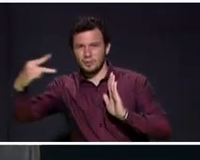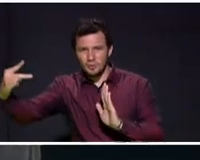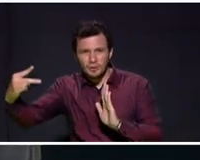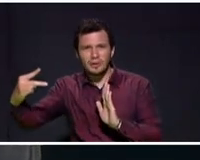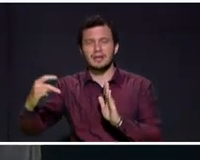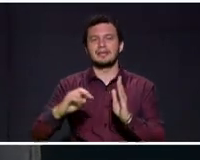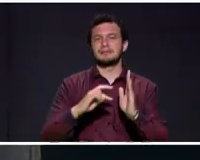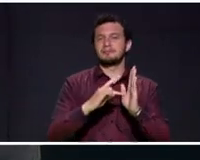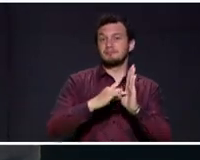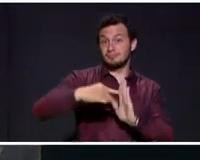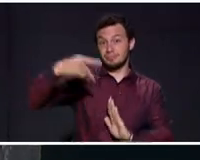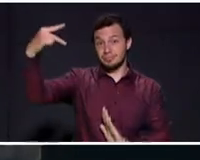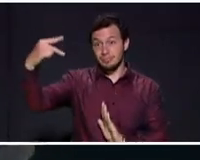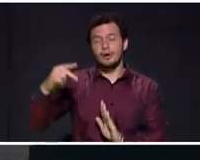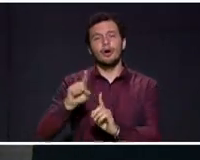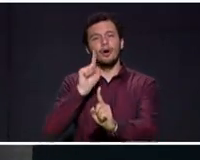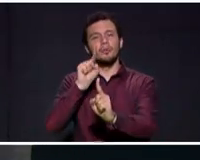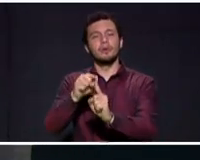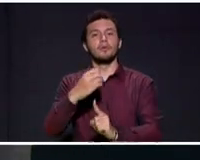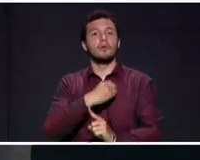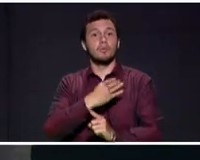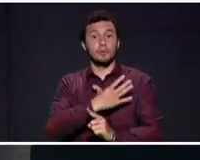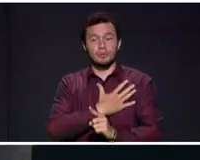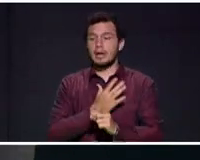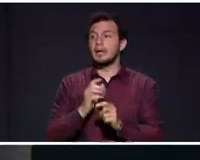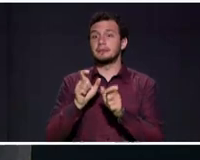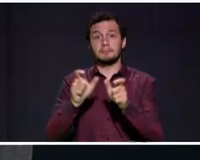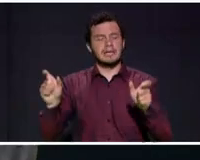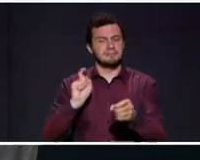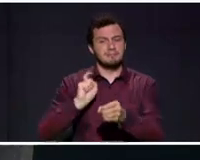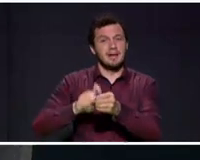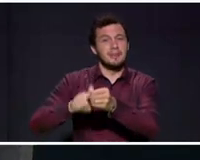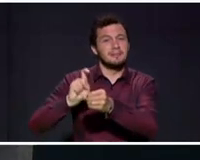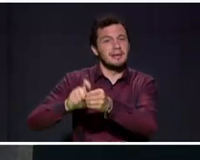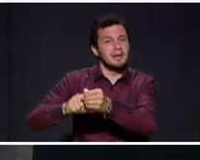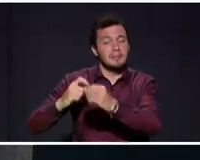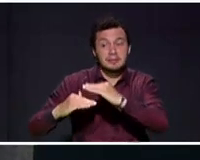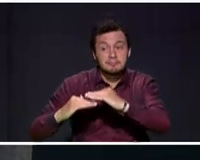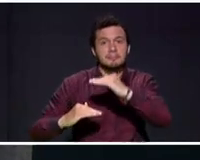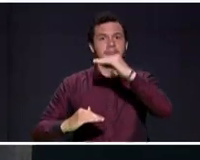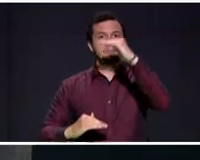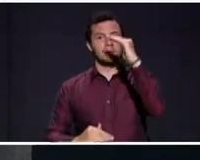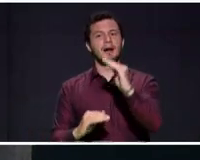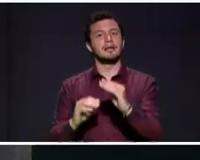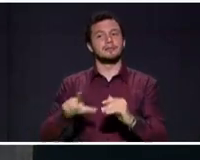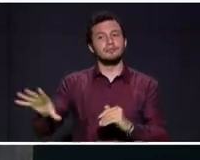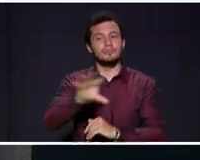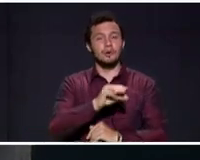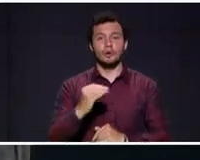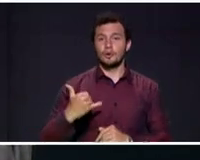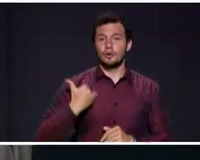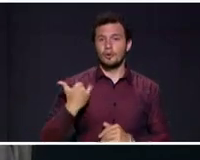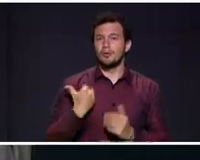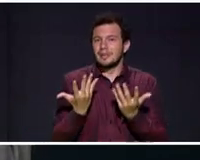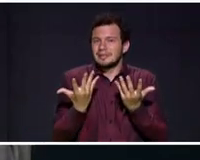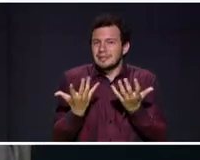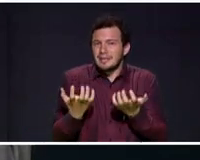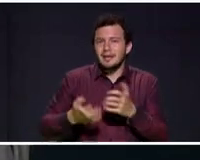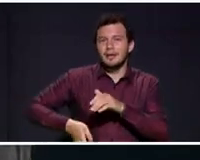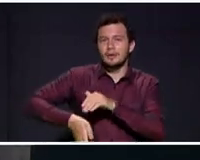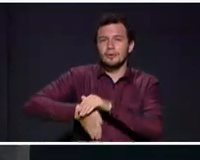haya oportunidades para ingresar en una mayor cantidad y mayor especificidad los jóvenes que quieren continuar en la educación